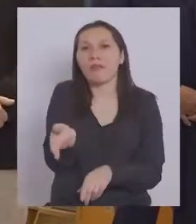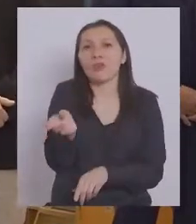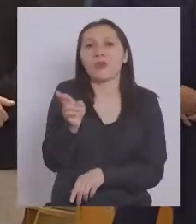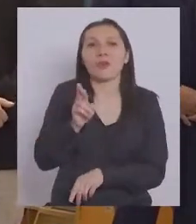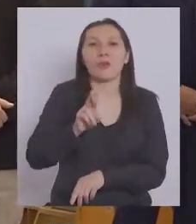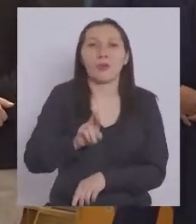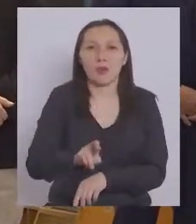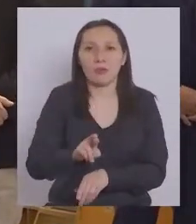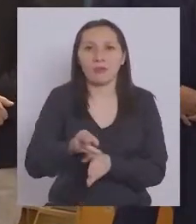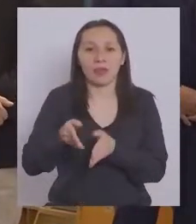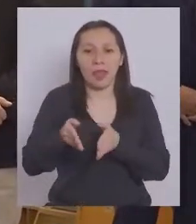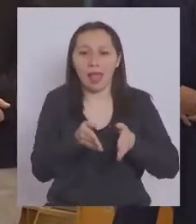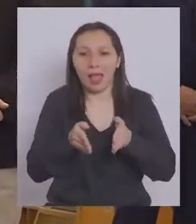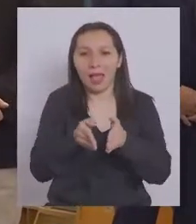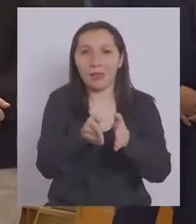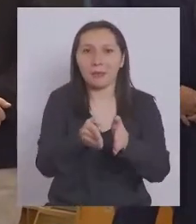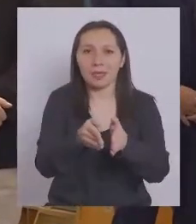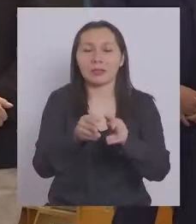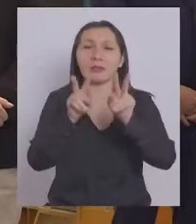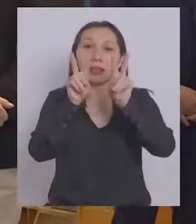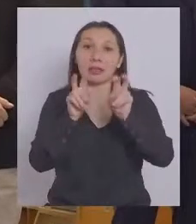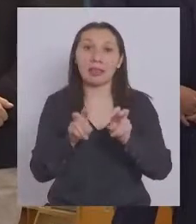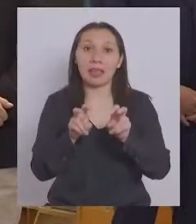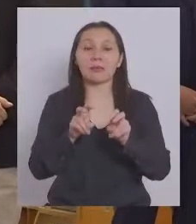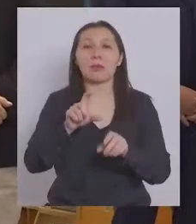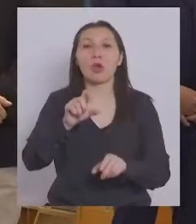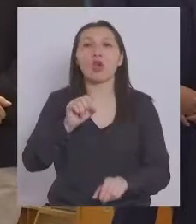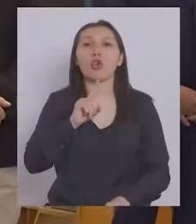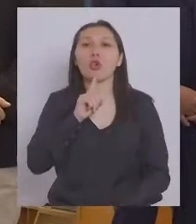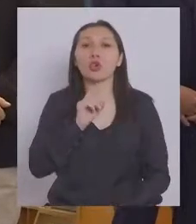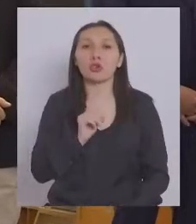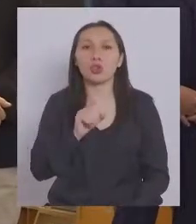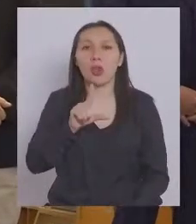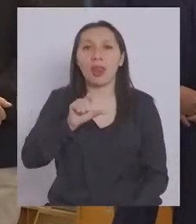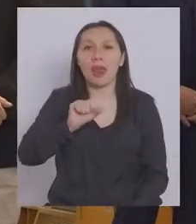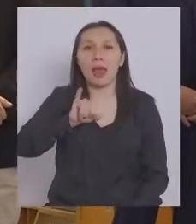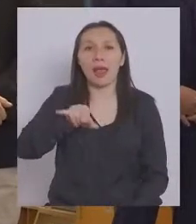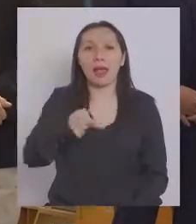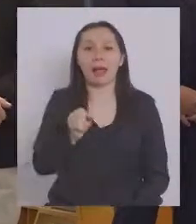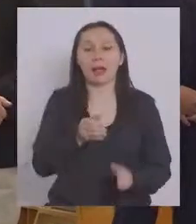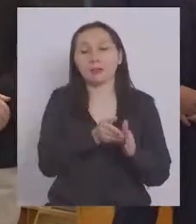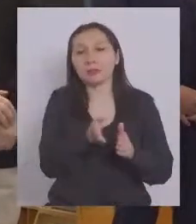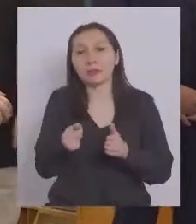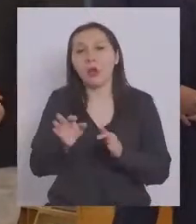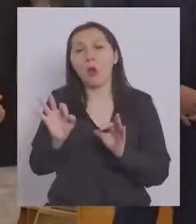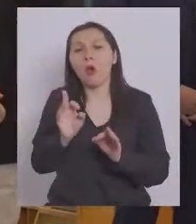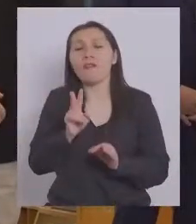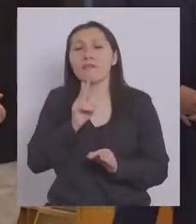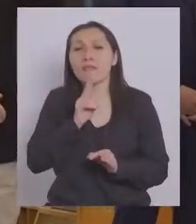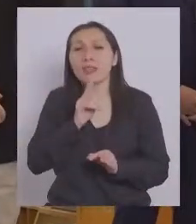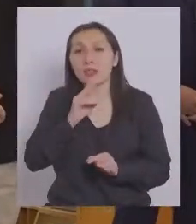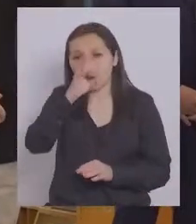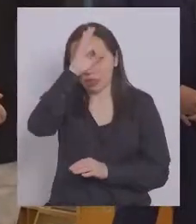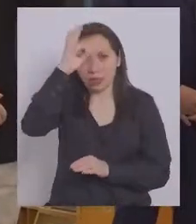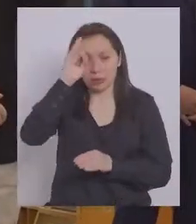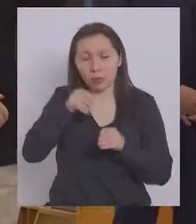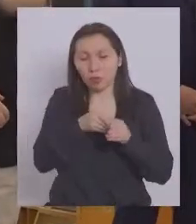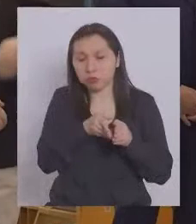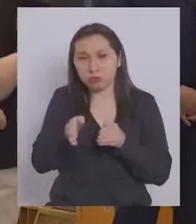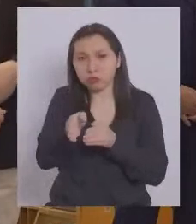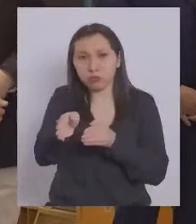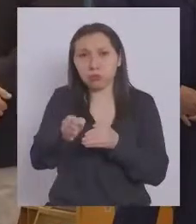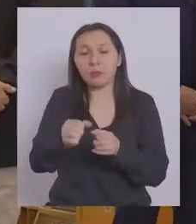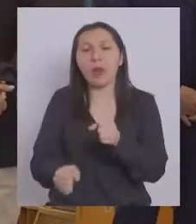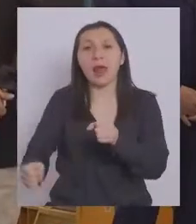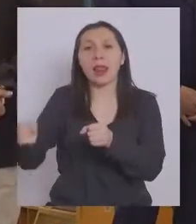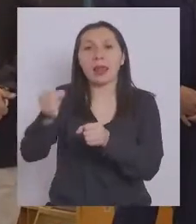recuperando vías. En el caso de Corto Laja, por ejemplo, o de Victoria Temuco, el reemplazo de Durmientes